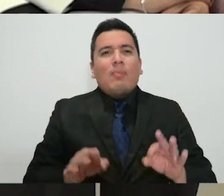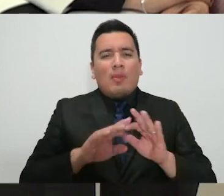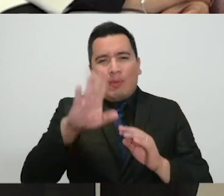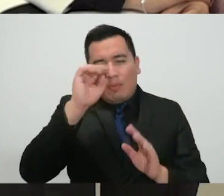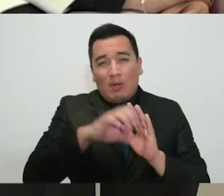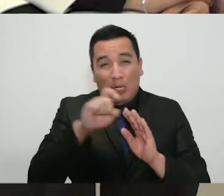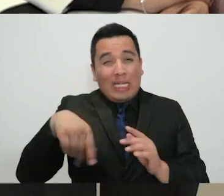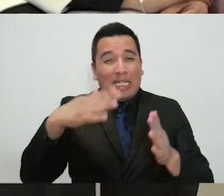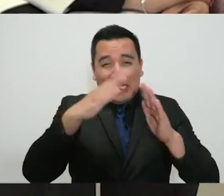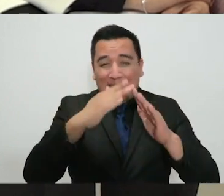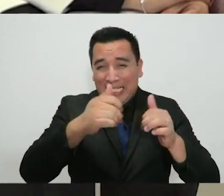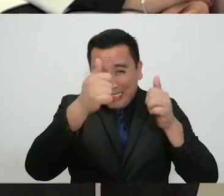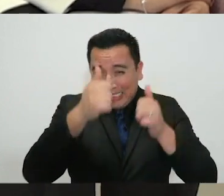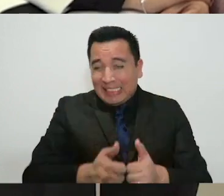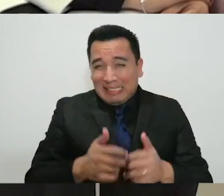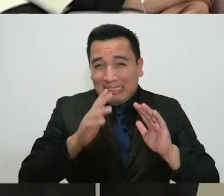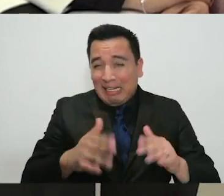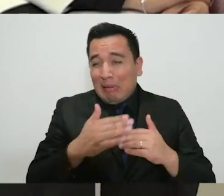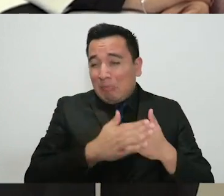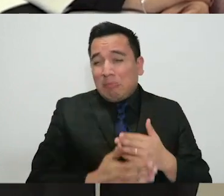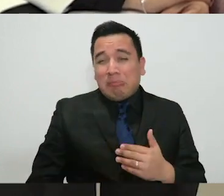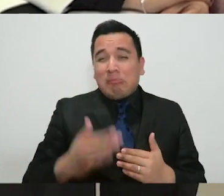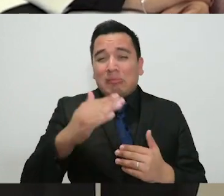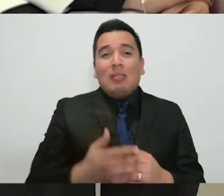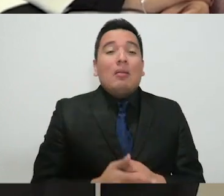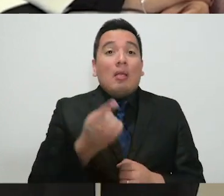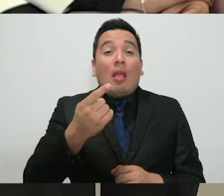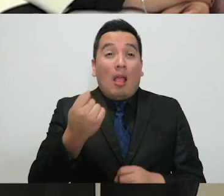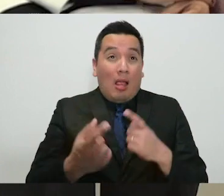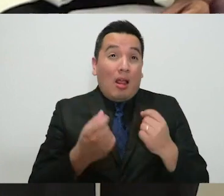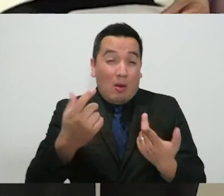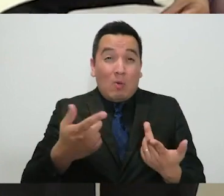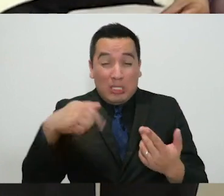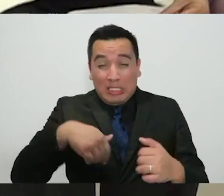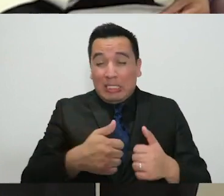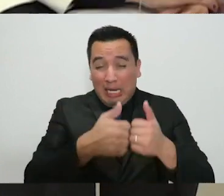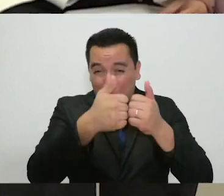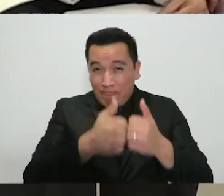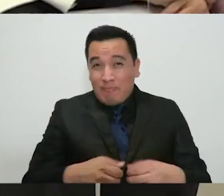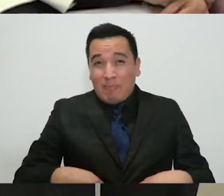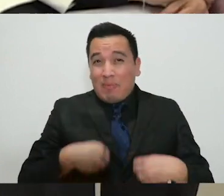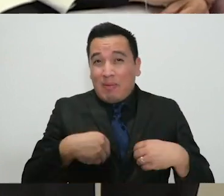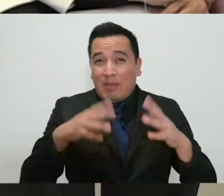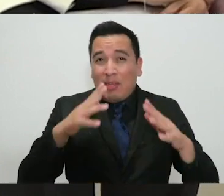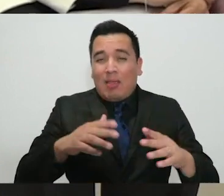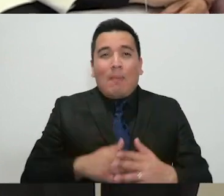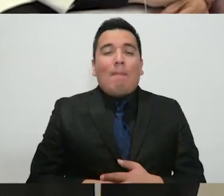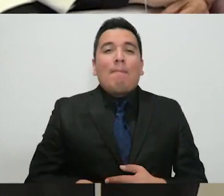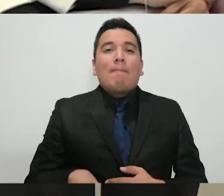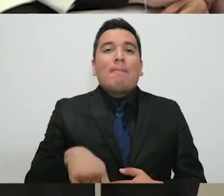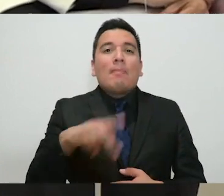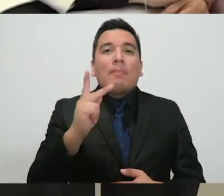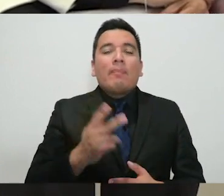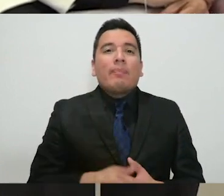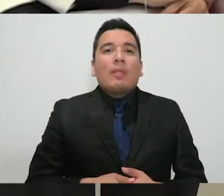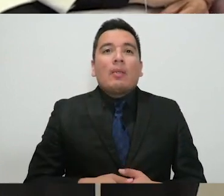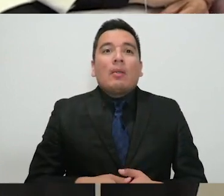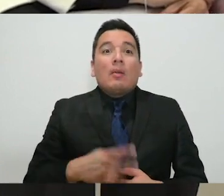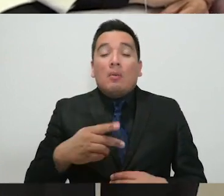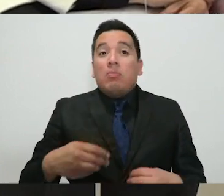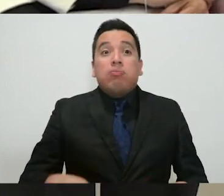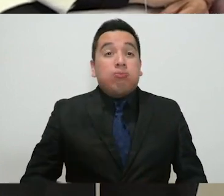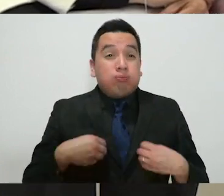un domicilio ya con vocación de permanencia, porque hay quienes vienen y se instalan y claramente